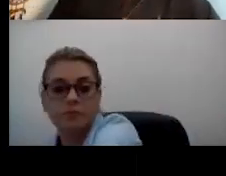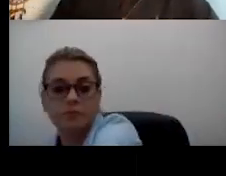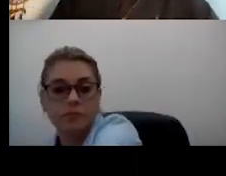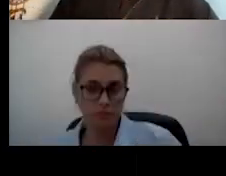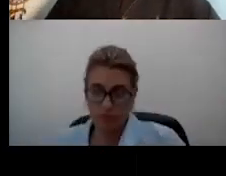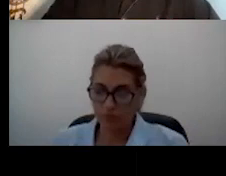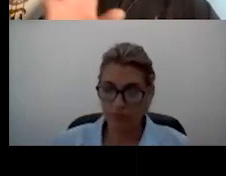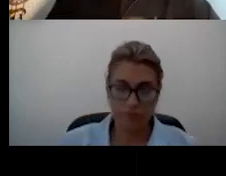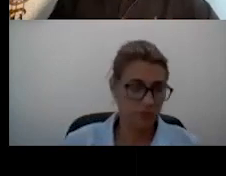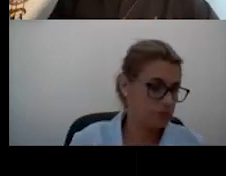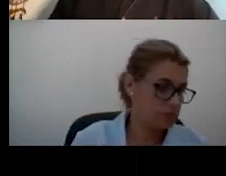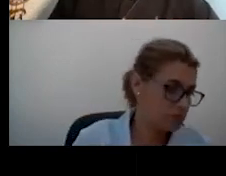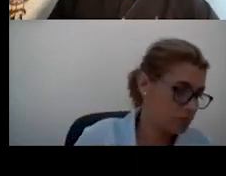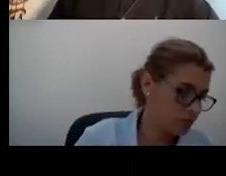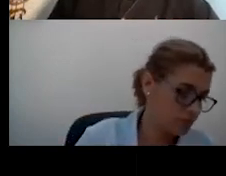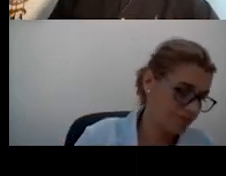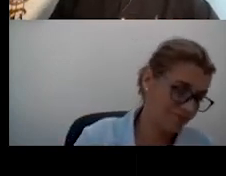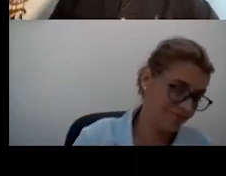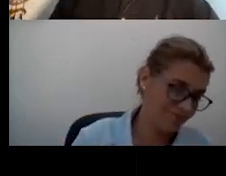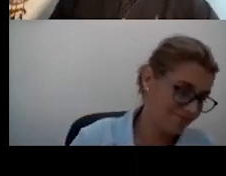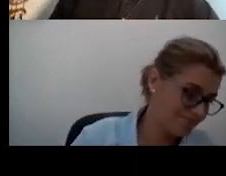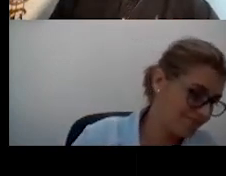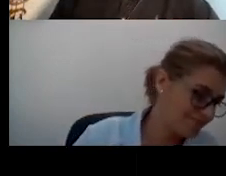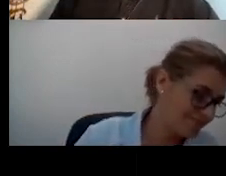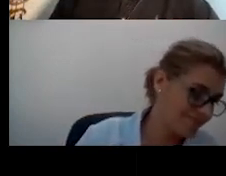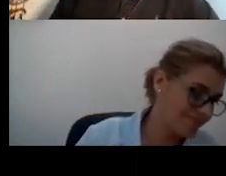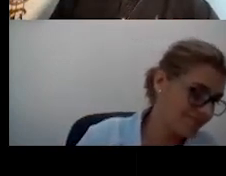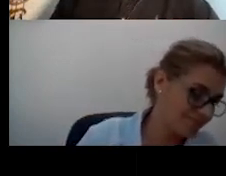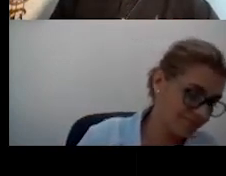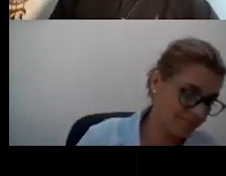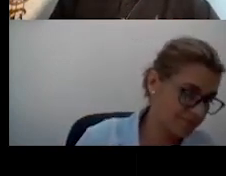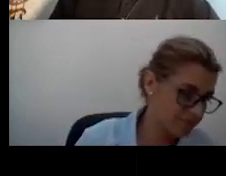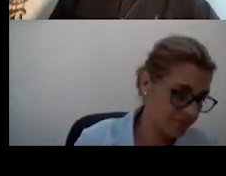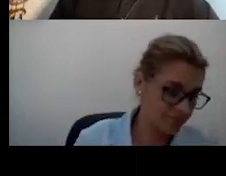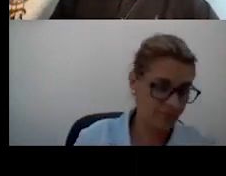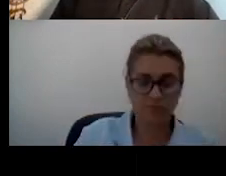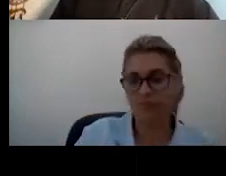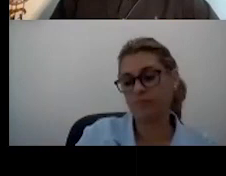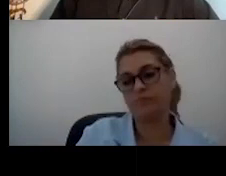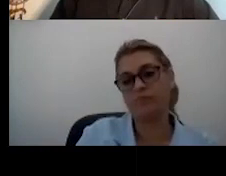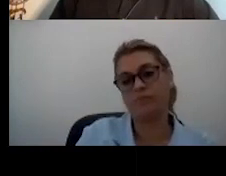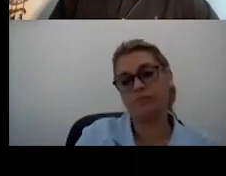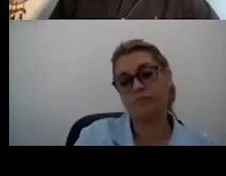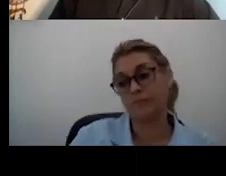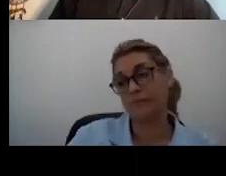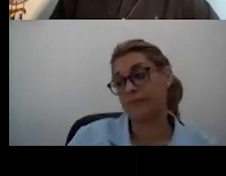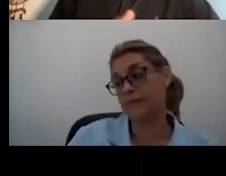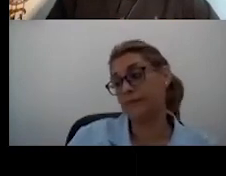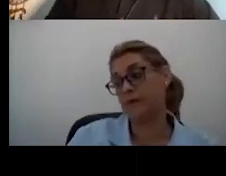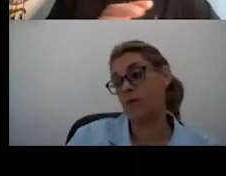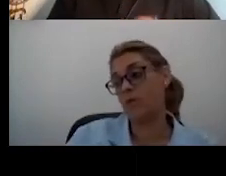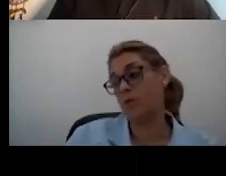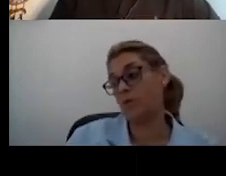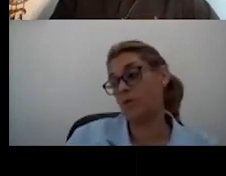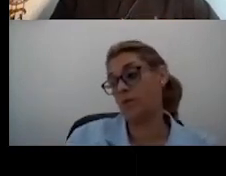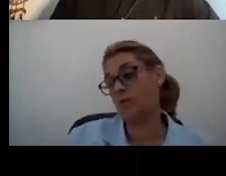whiskies de una marca ahí. Y me dice, es que acabo de ir a Madrid y los whiskies me salían más baratos allá. Y le digo, pues lo que pasa es